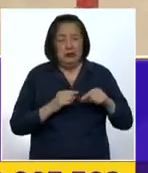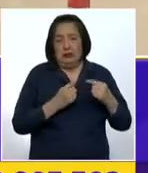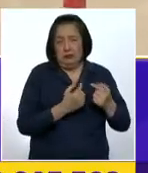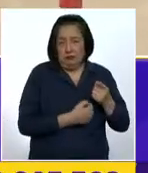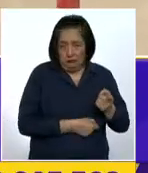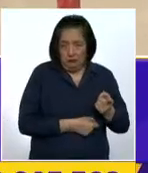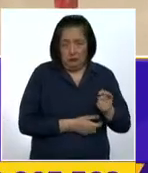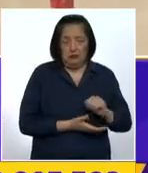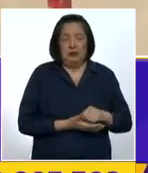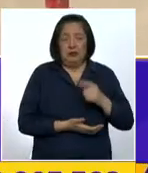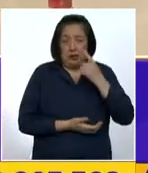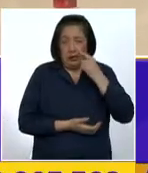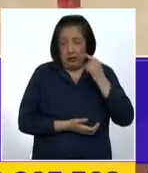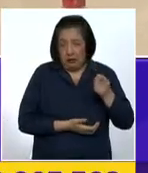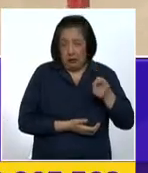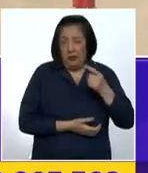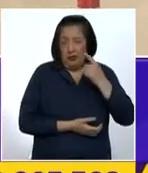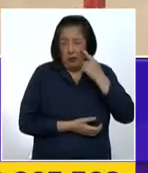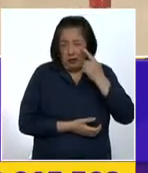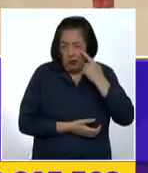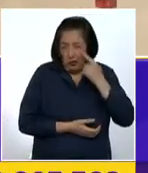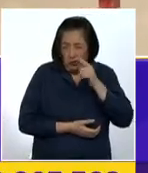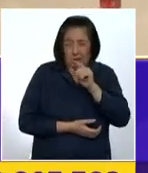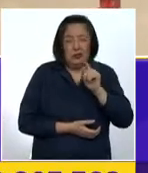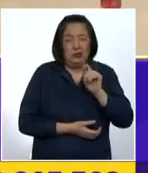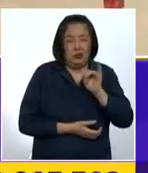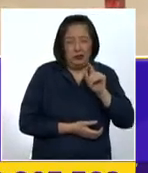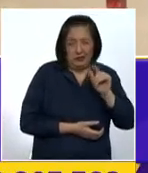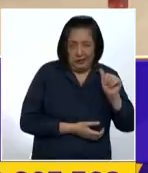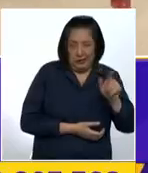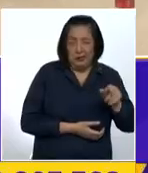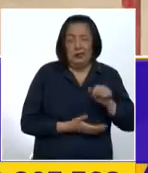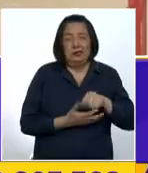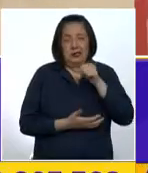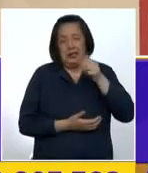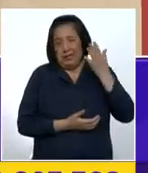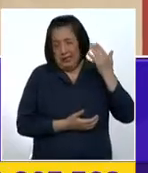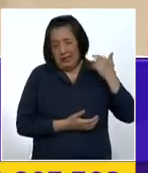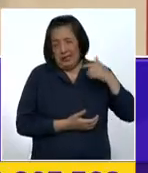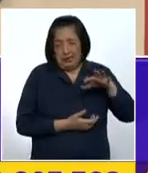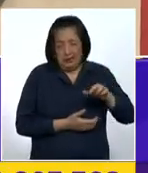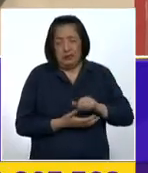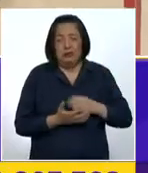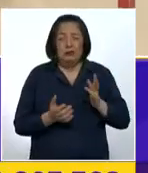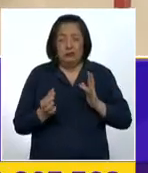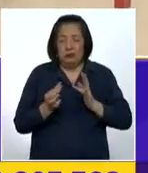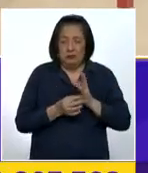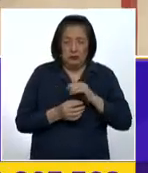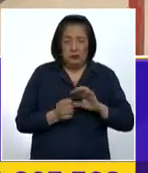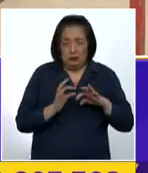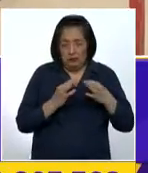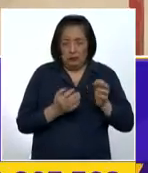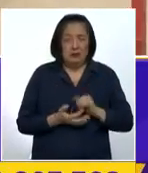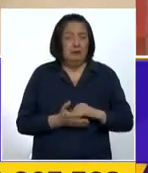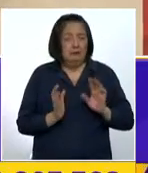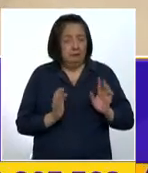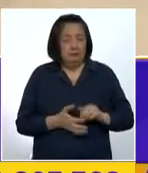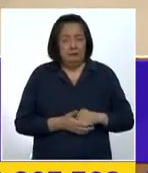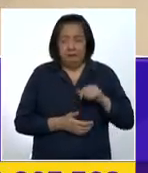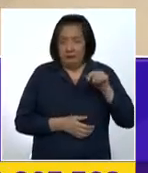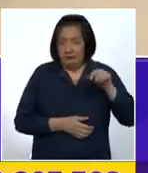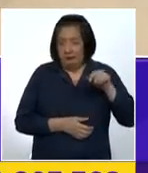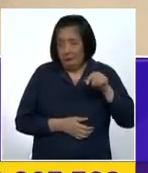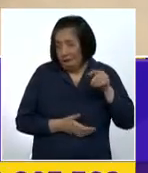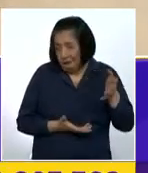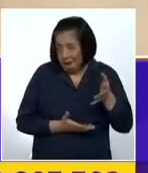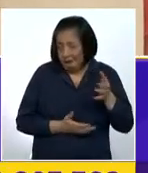de ese señor al que se hacía conocer como Tota, la persona que ha sido atacada el día de ayer junto con su esposa y su familia. Y esta